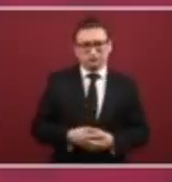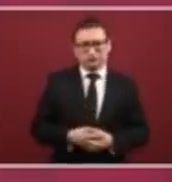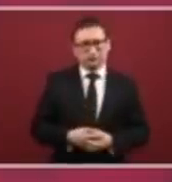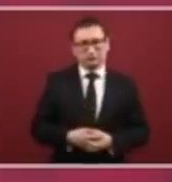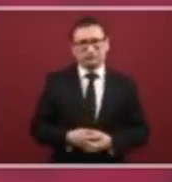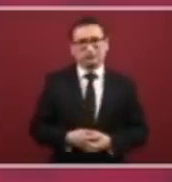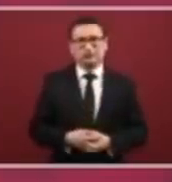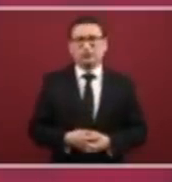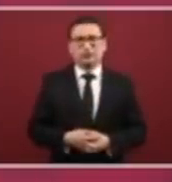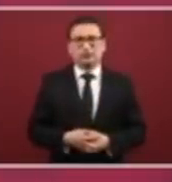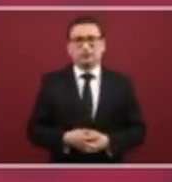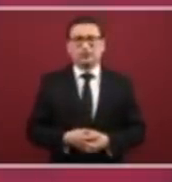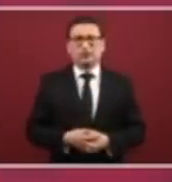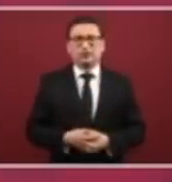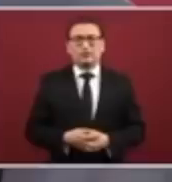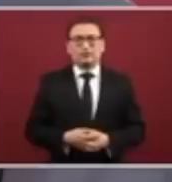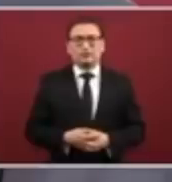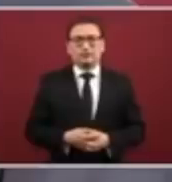o no se escucha.